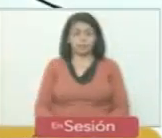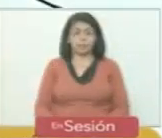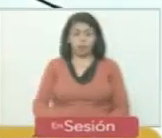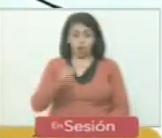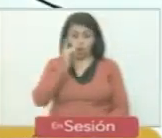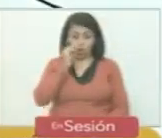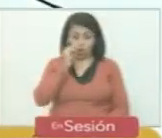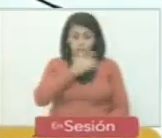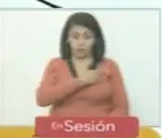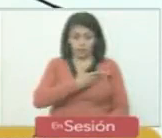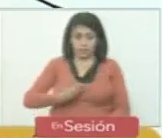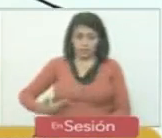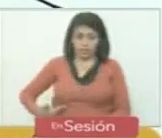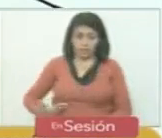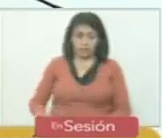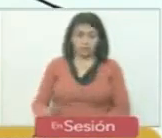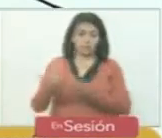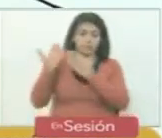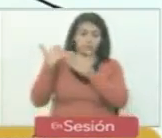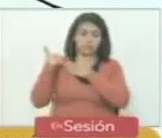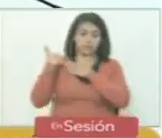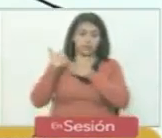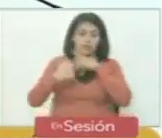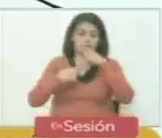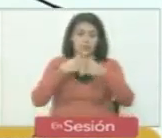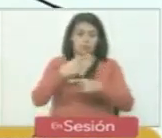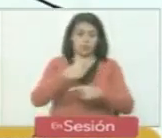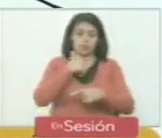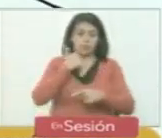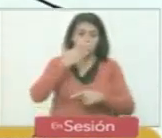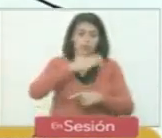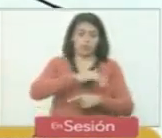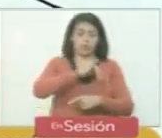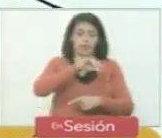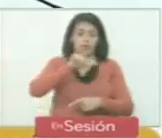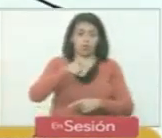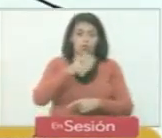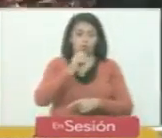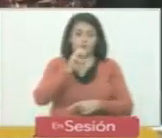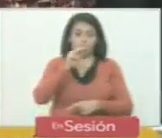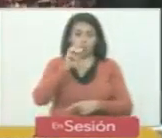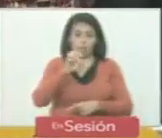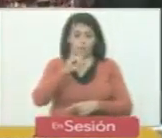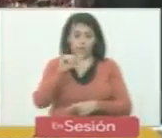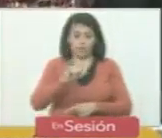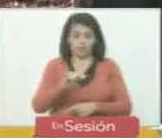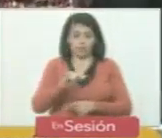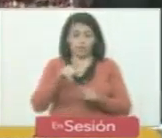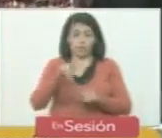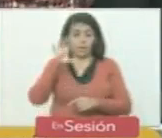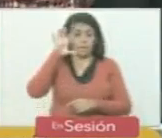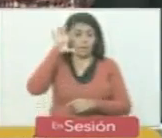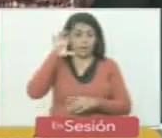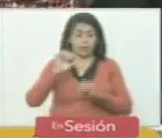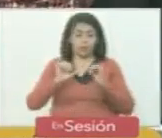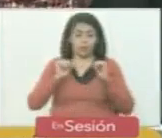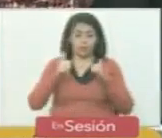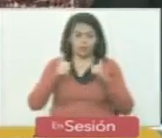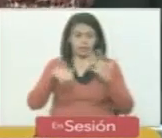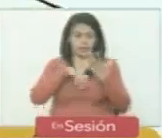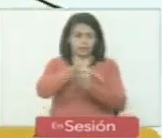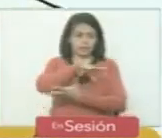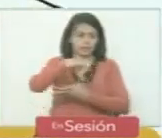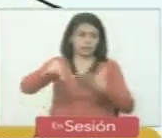Contreras recibe la presidencia después de la muerte de Juan Vicente Gómez y el país entra en una